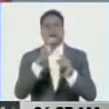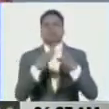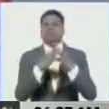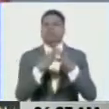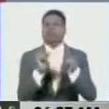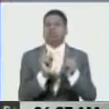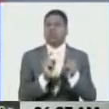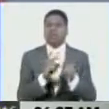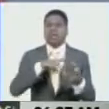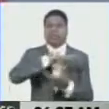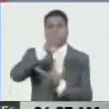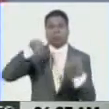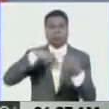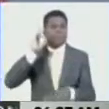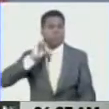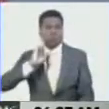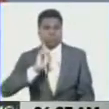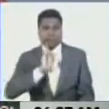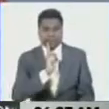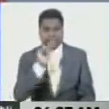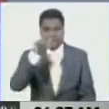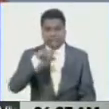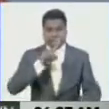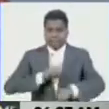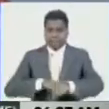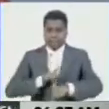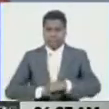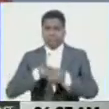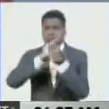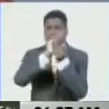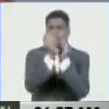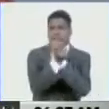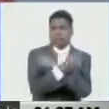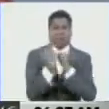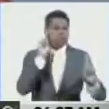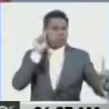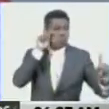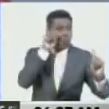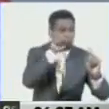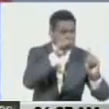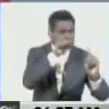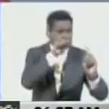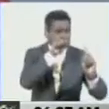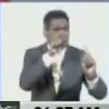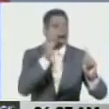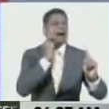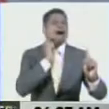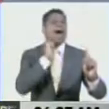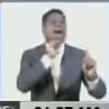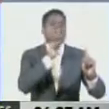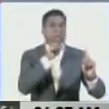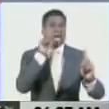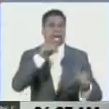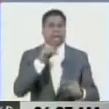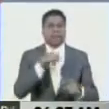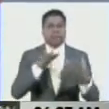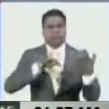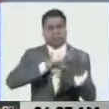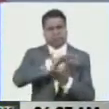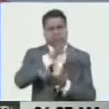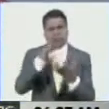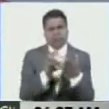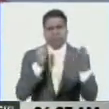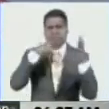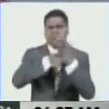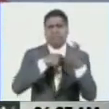Bolivariana. La Revolución Bolivariana en estos momentos se ha convertido en el objetivo fundamental de la agresión